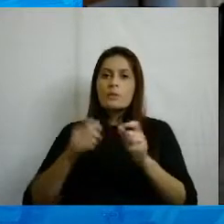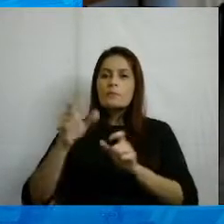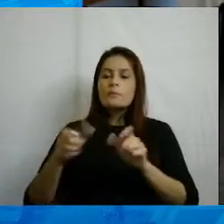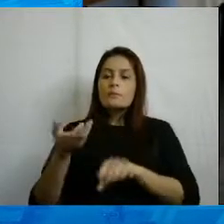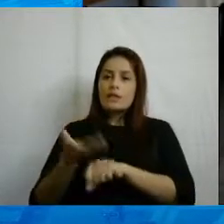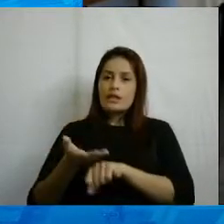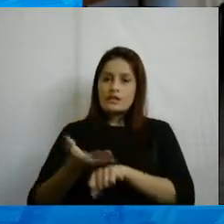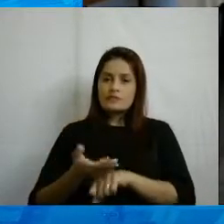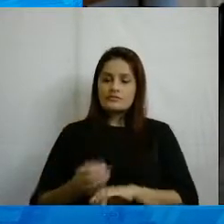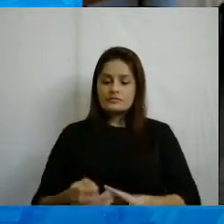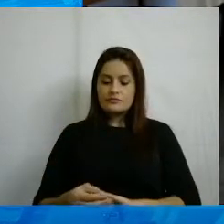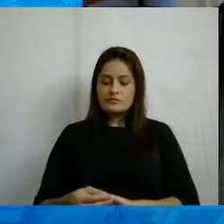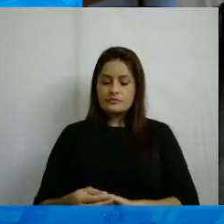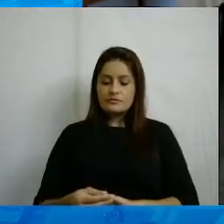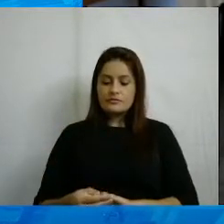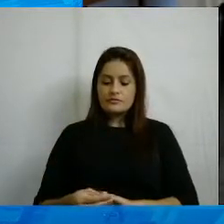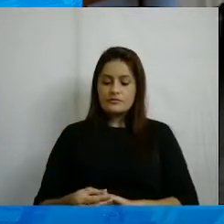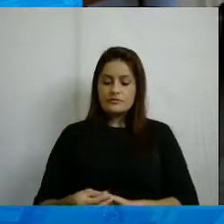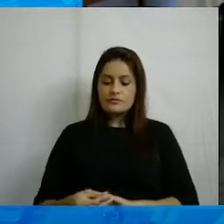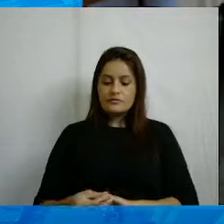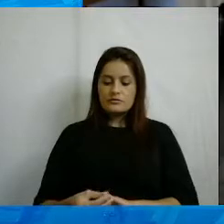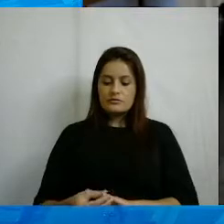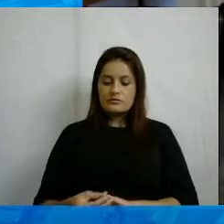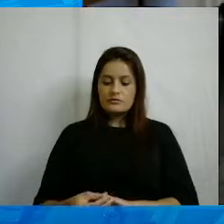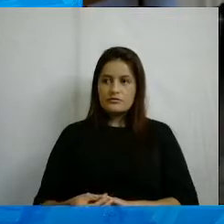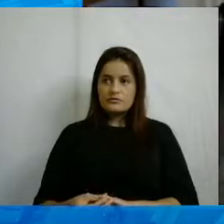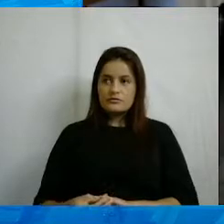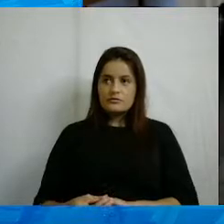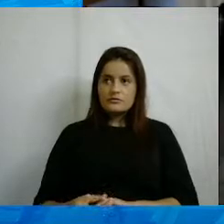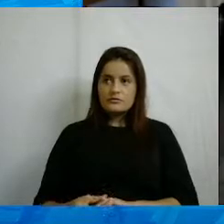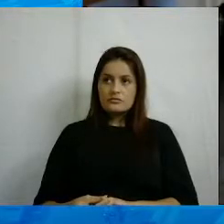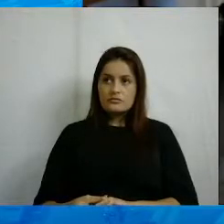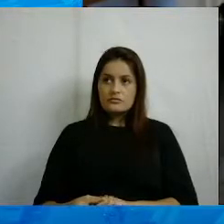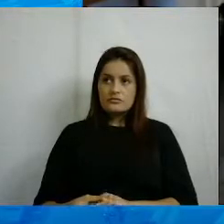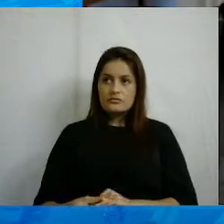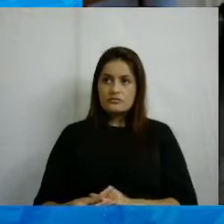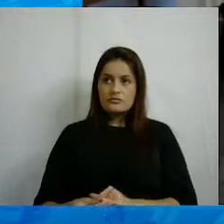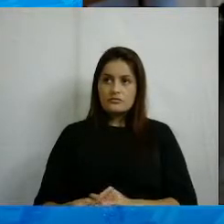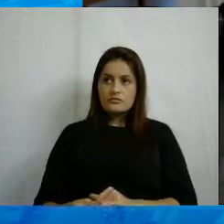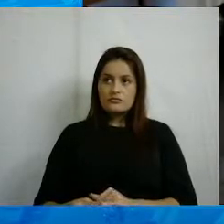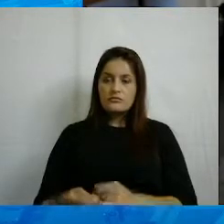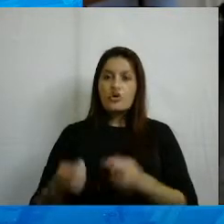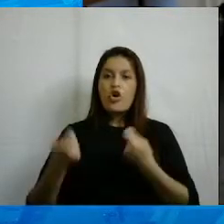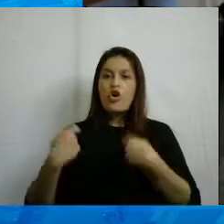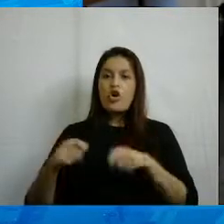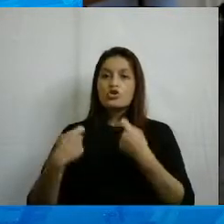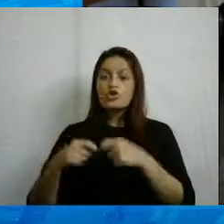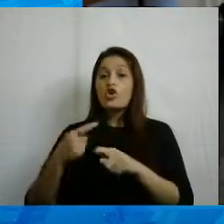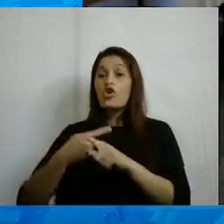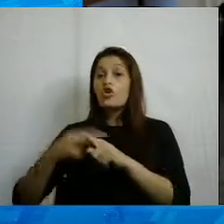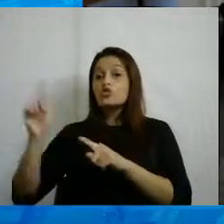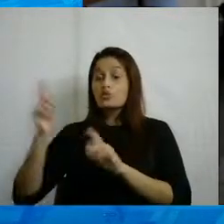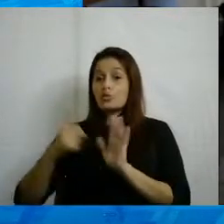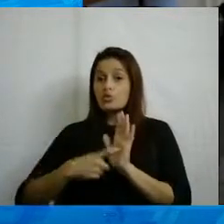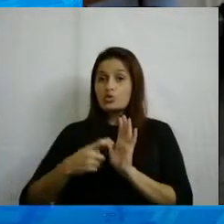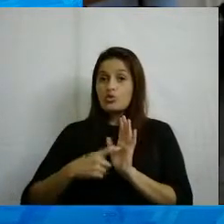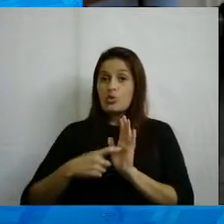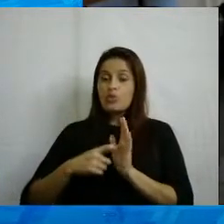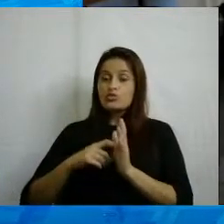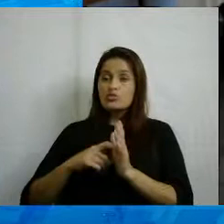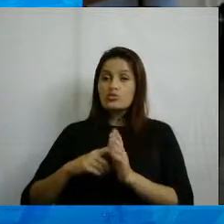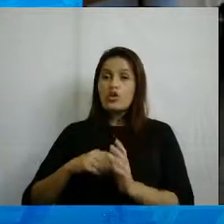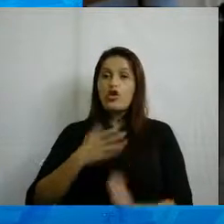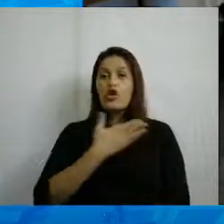pública. Concejal. Oye, el costo de instalar otro punto de carga. Eso. Cabe decir de que el gobierno